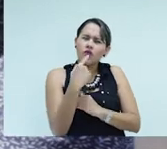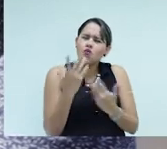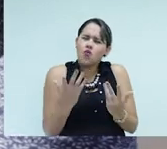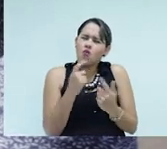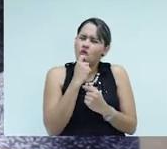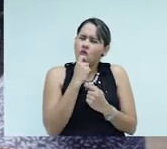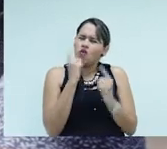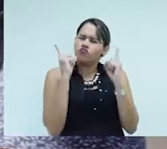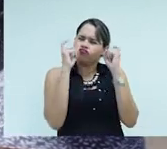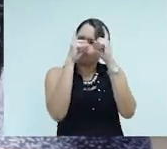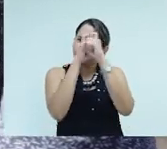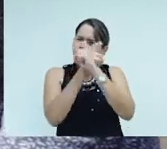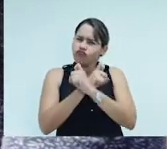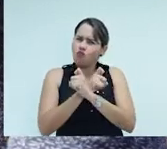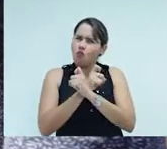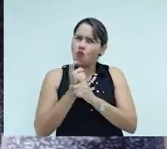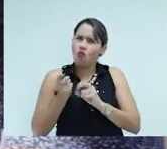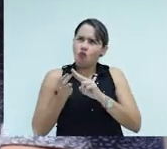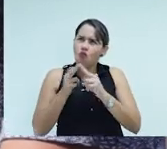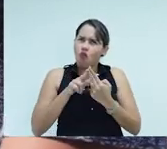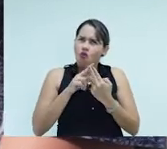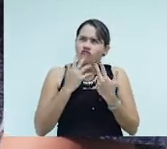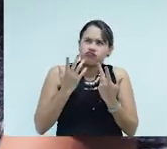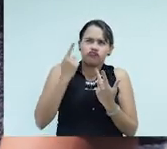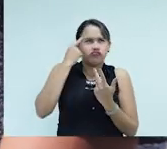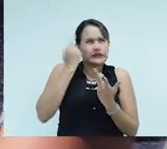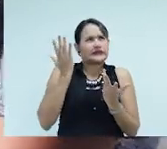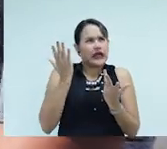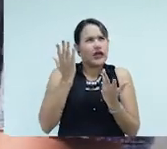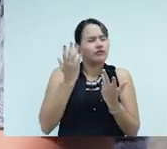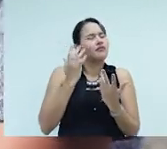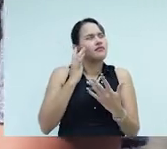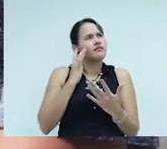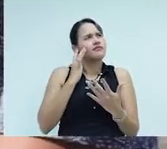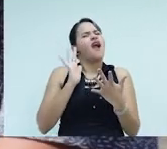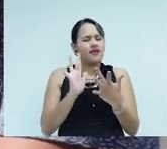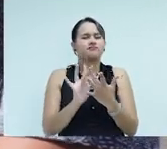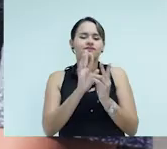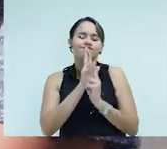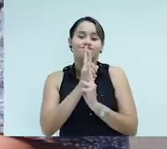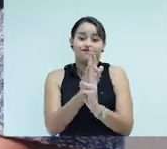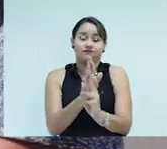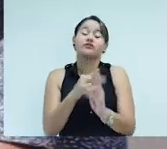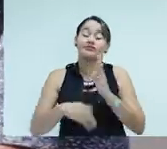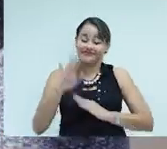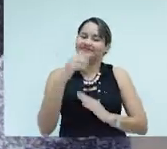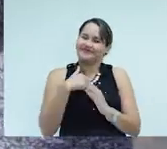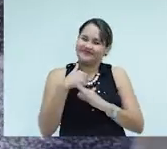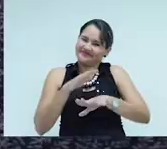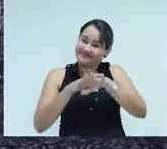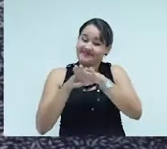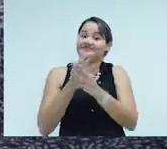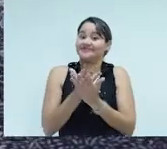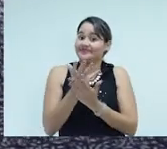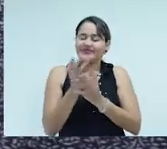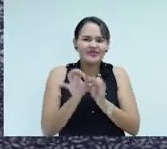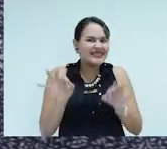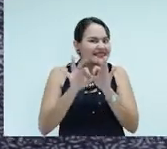respuesta que les están dando lógicamente. Eso sobre todo fue como el secreto del éxito que tuve ahí en esas pruebas.